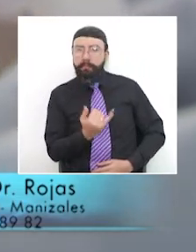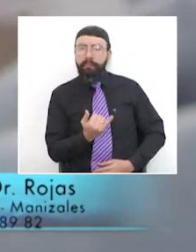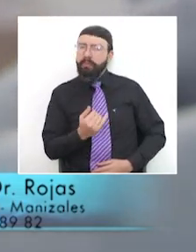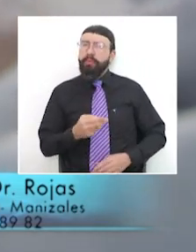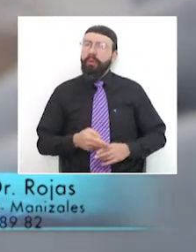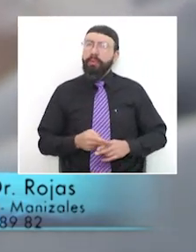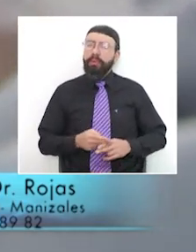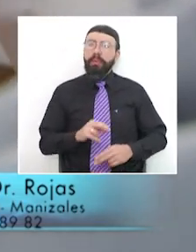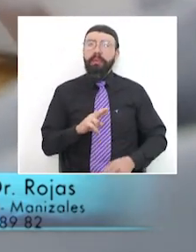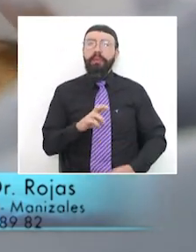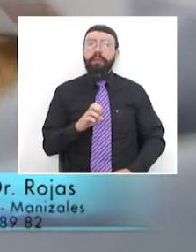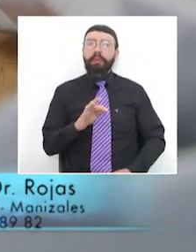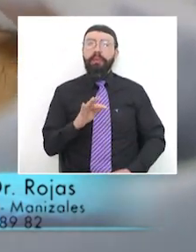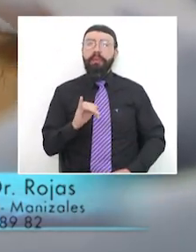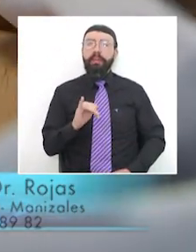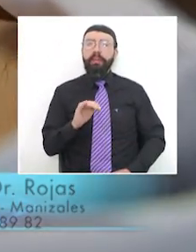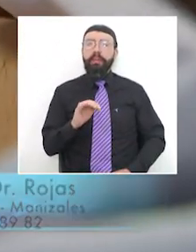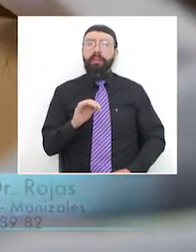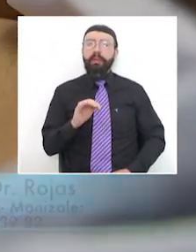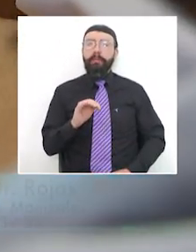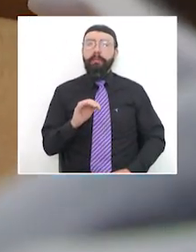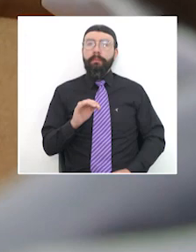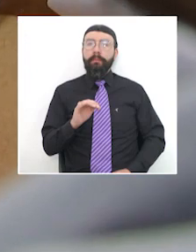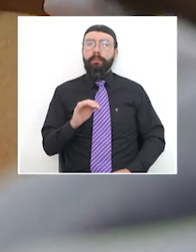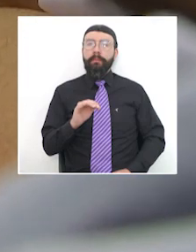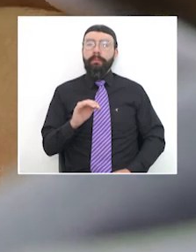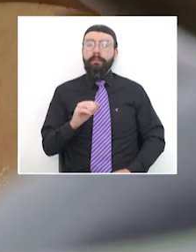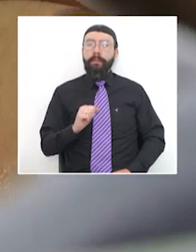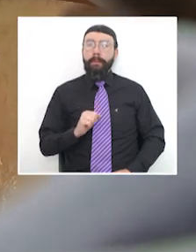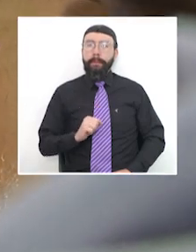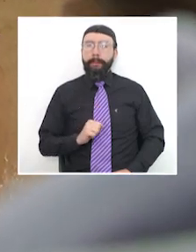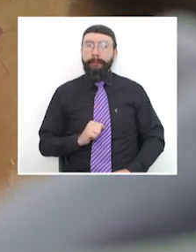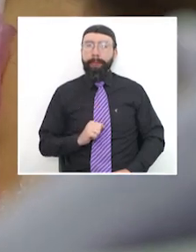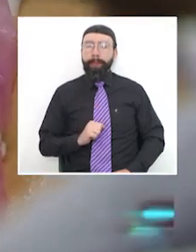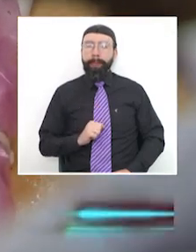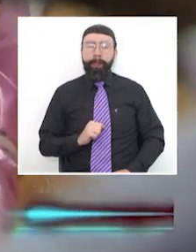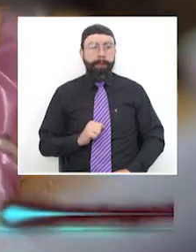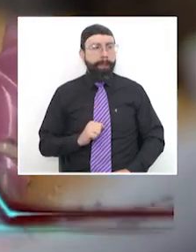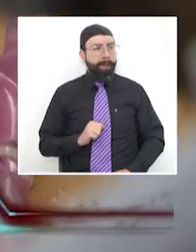a la parte del retroperitoneo, sácalo fuerte para afuera el estómago, eso. ¿sí?